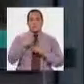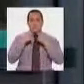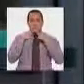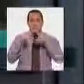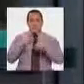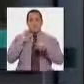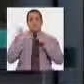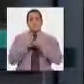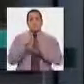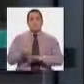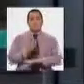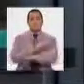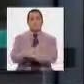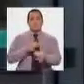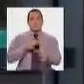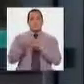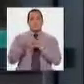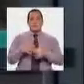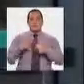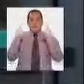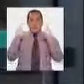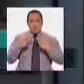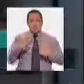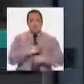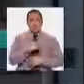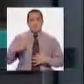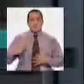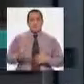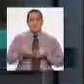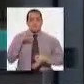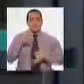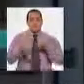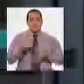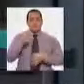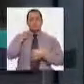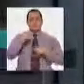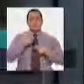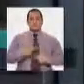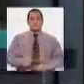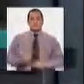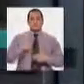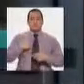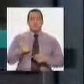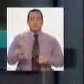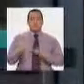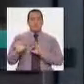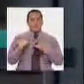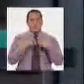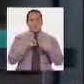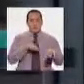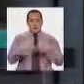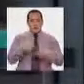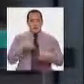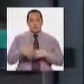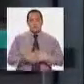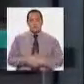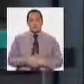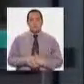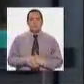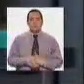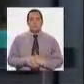era, según considero, desde el punto de vista del Ministerio de Justicia y Derechos Humanos, y yo haría lo mismo,